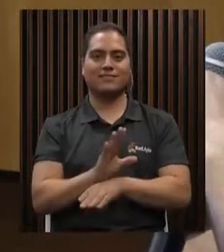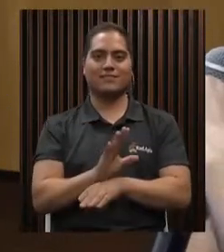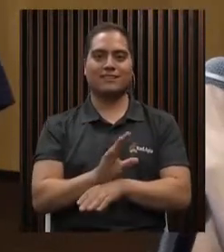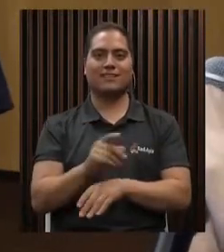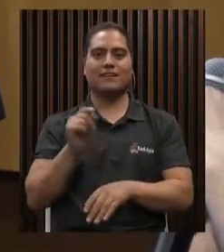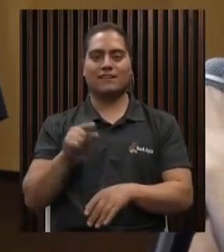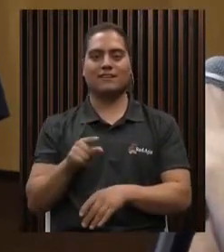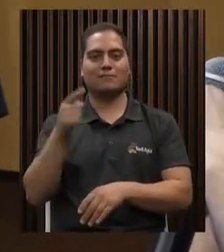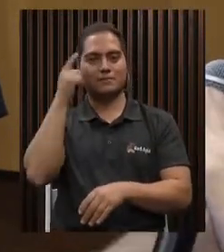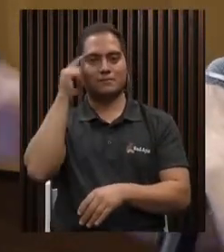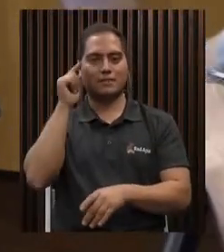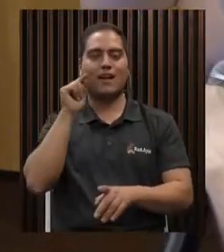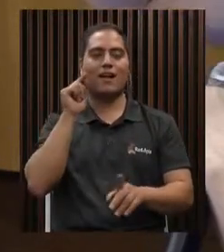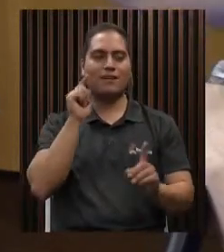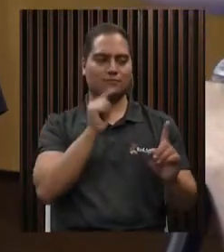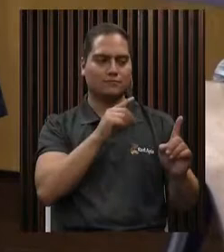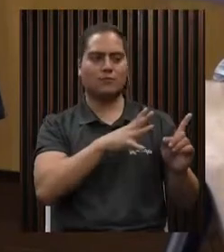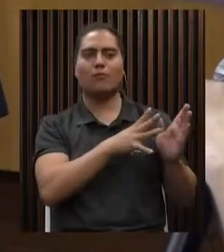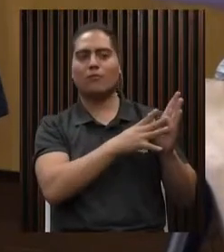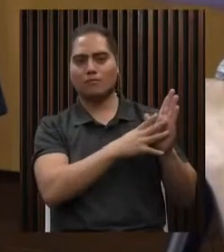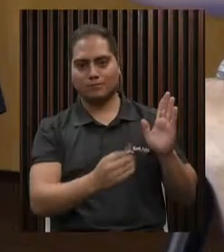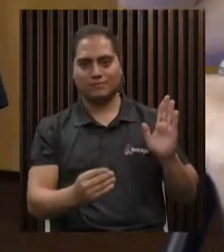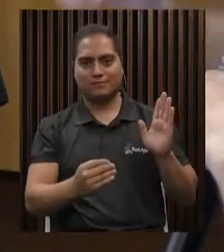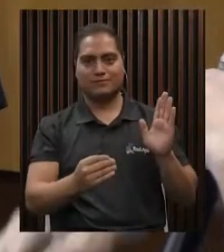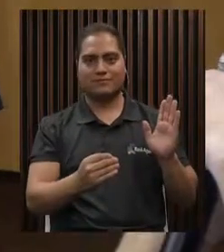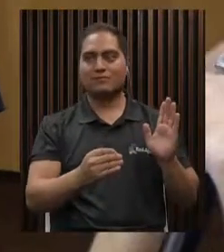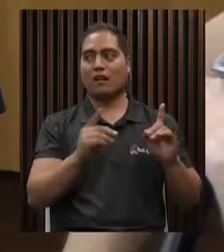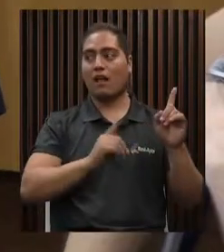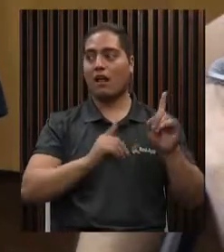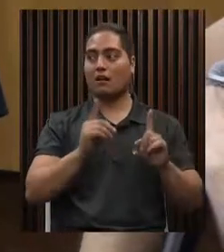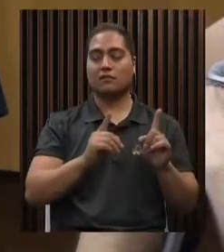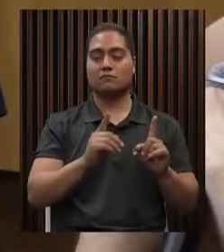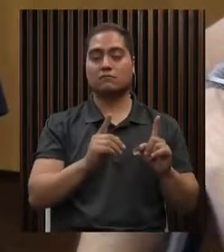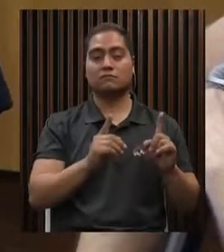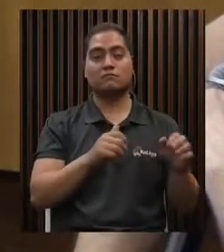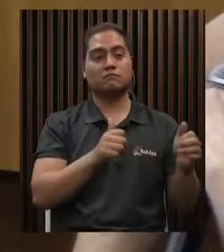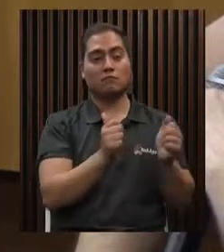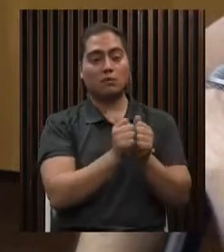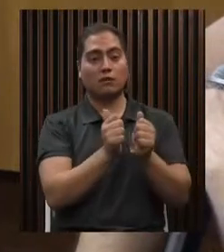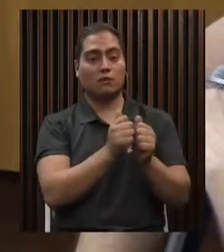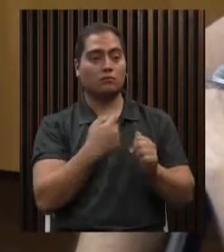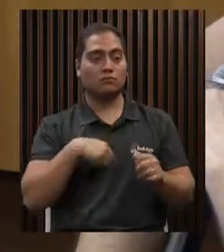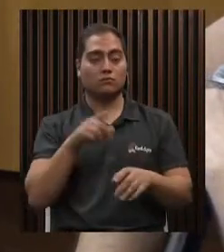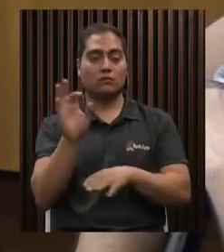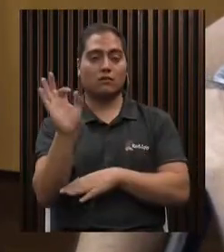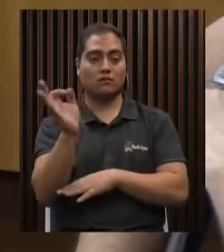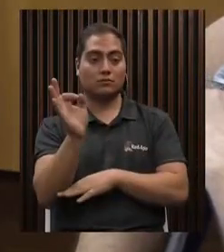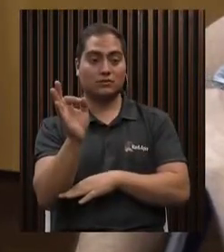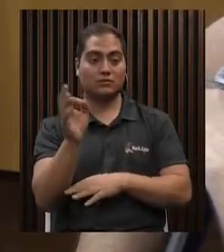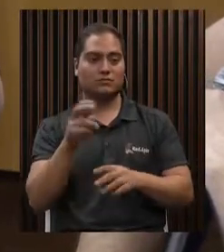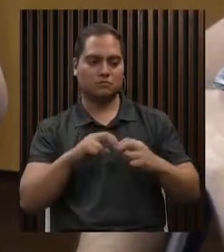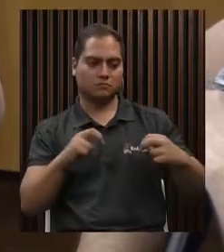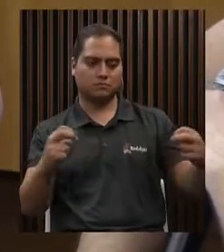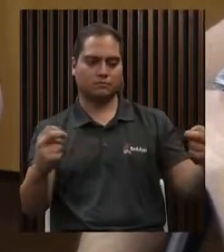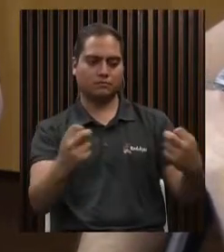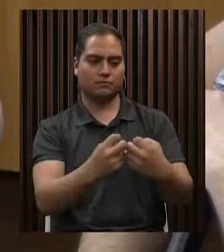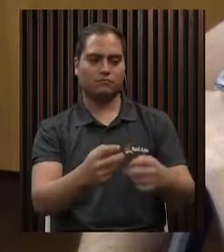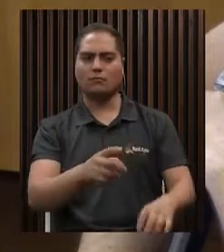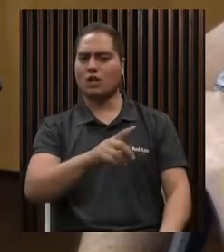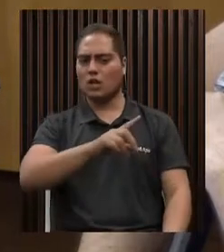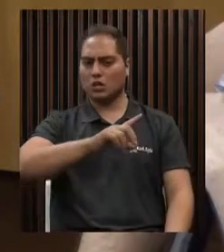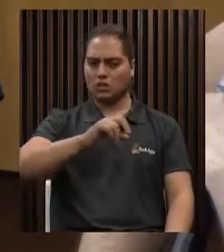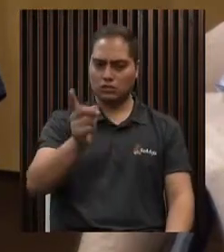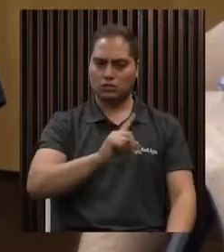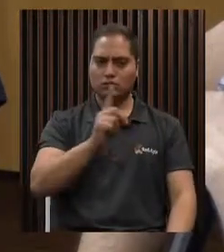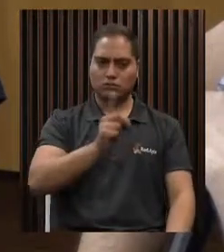sido referente para nosotros por mucho tiempo y alguien del ahí cuando estábamos en esa reunión dijo, no, Beckett